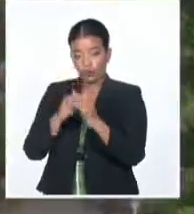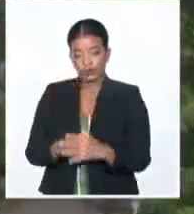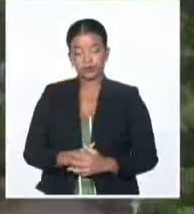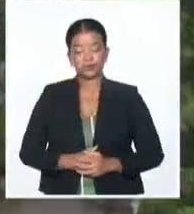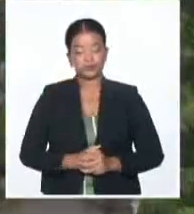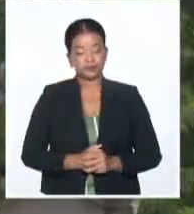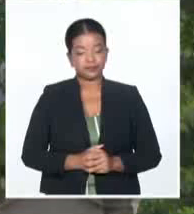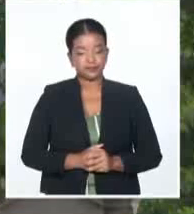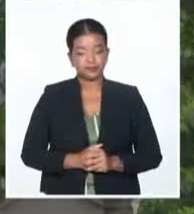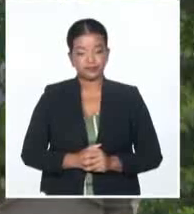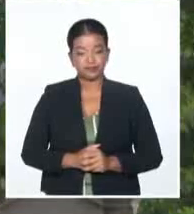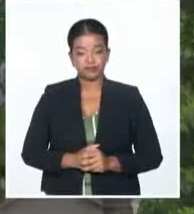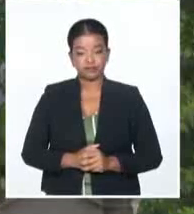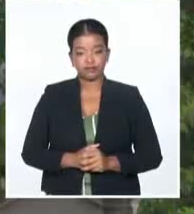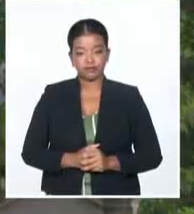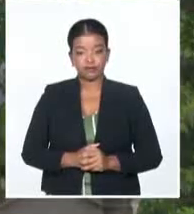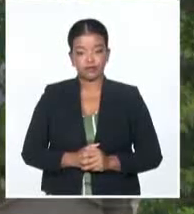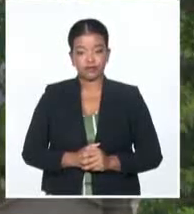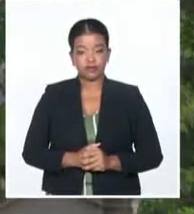silencio!